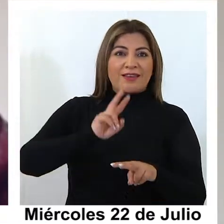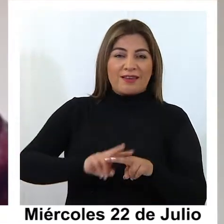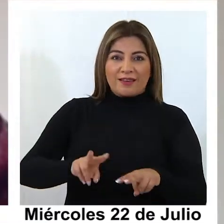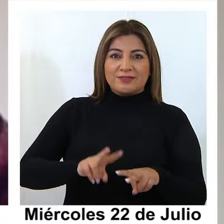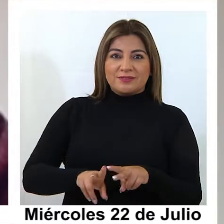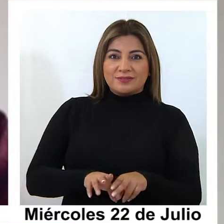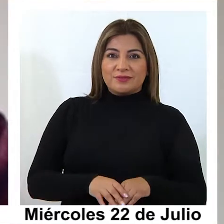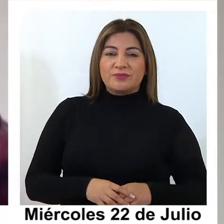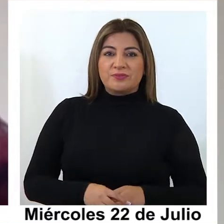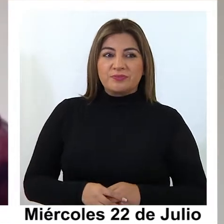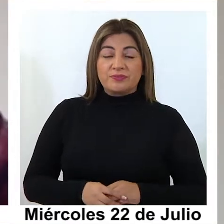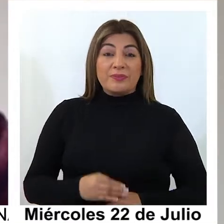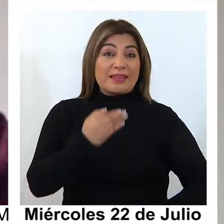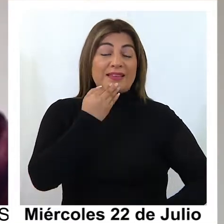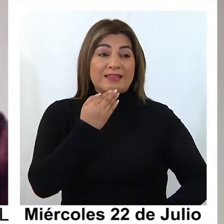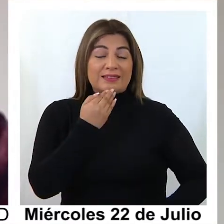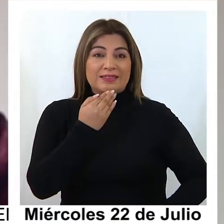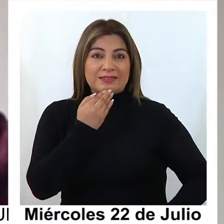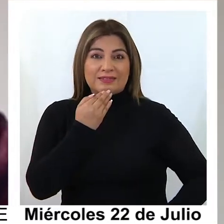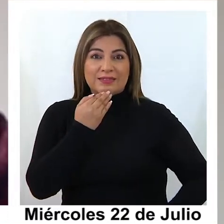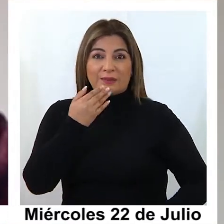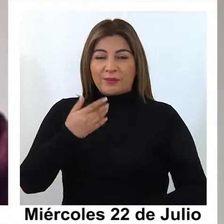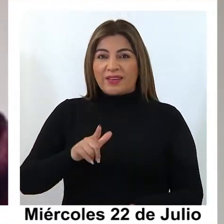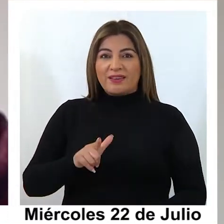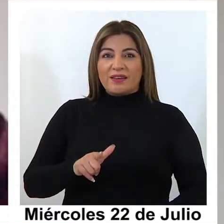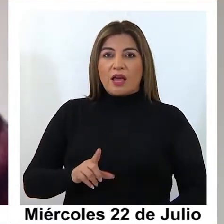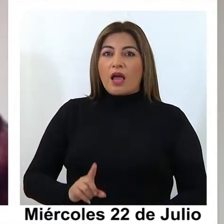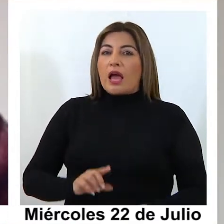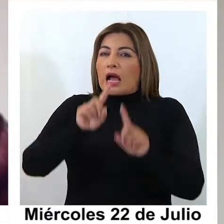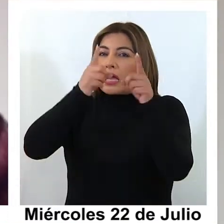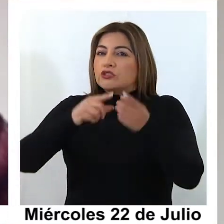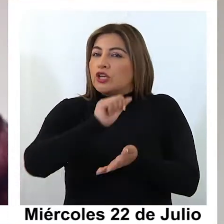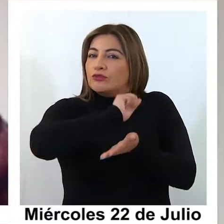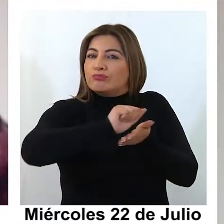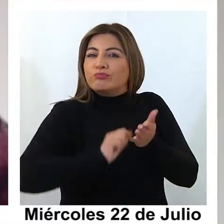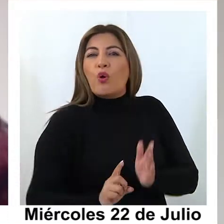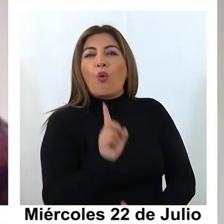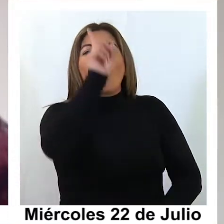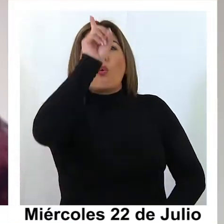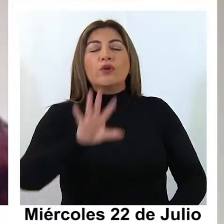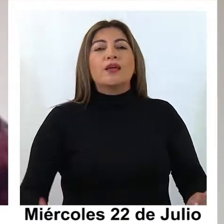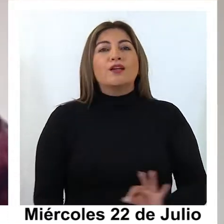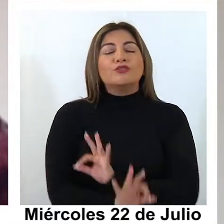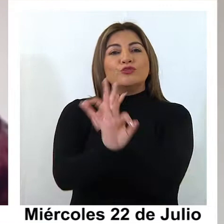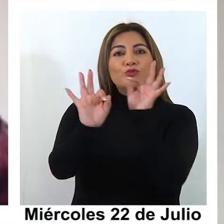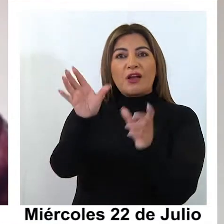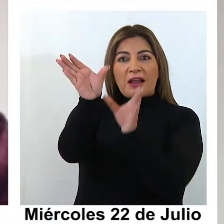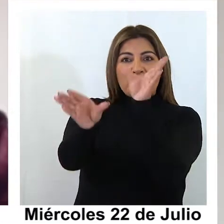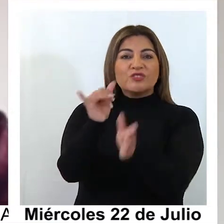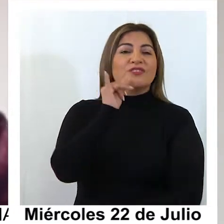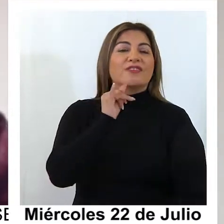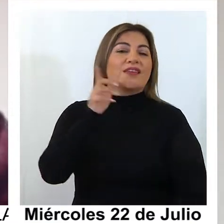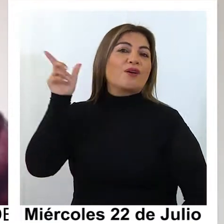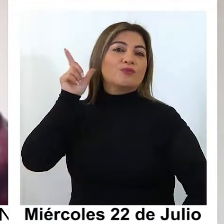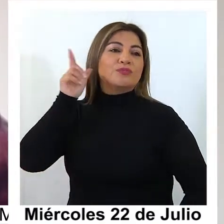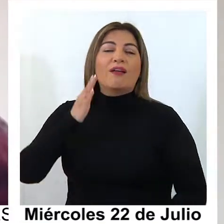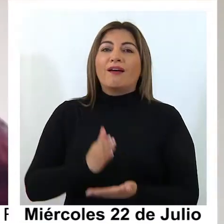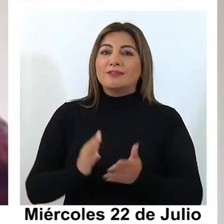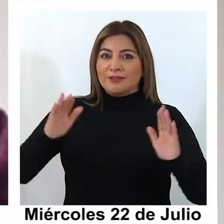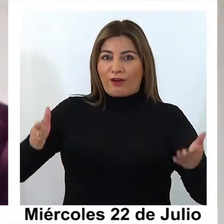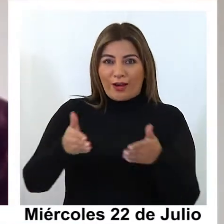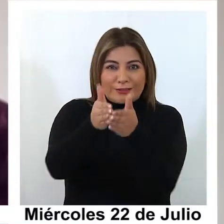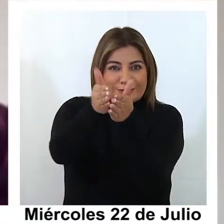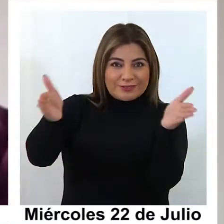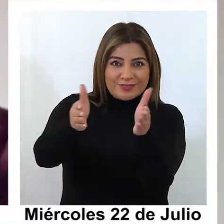registrado de ellas. Y también el EP incluye canciones inéditas que no han sido escuchadas por la audiencia hasta ahora que fueron